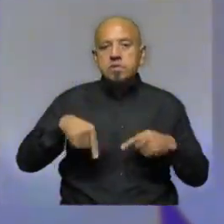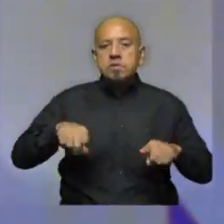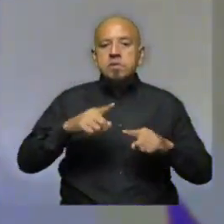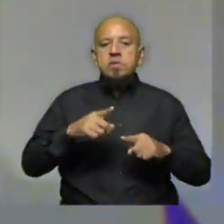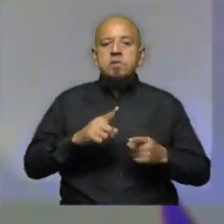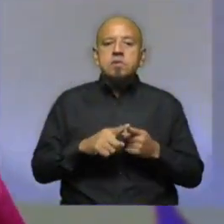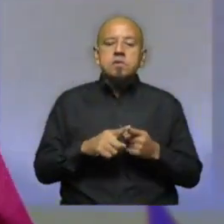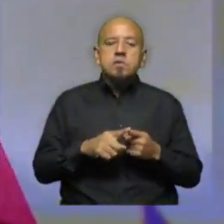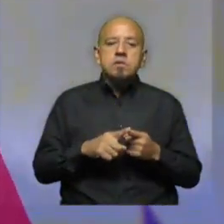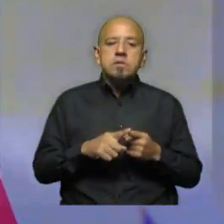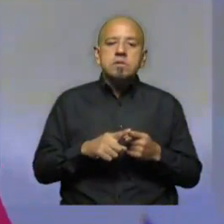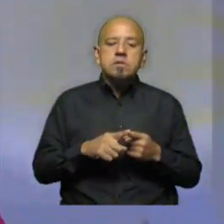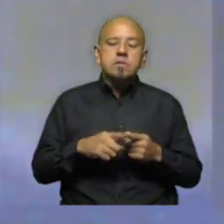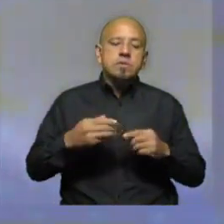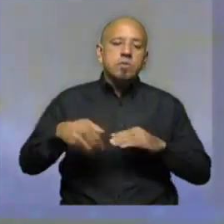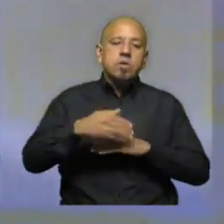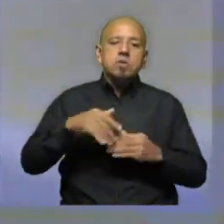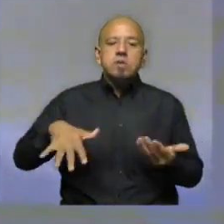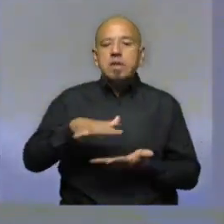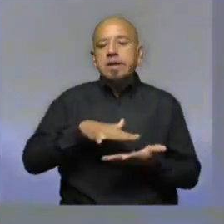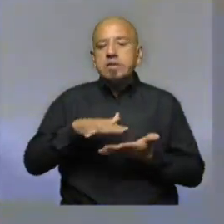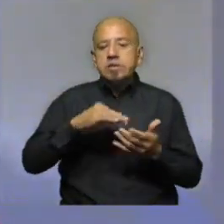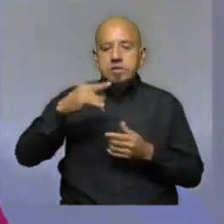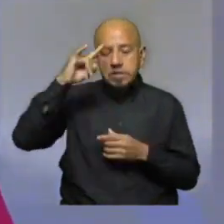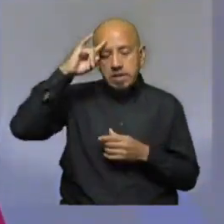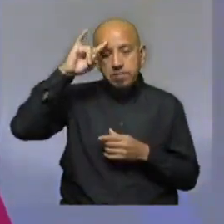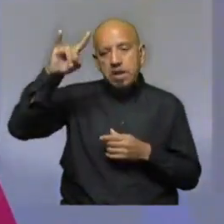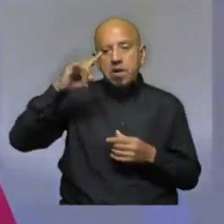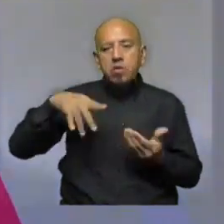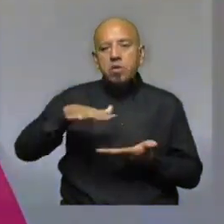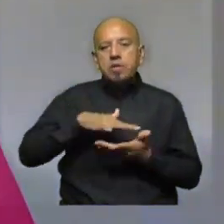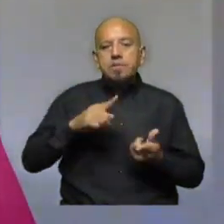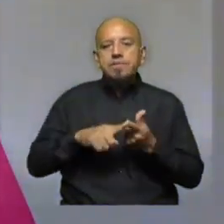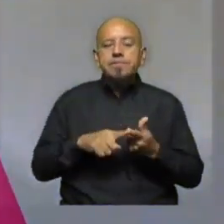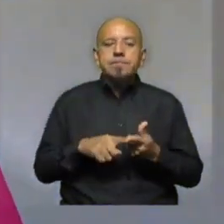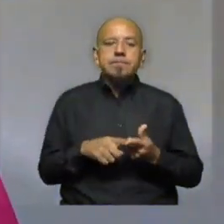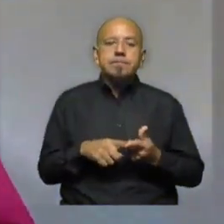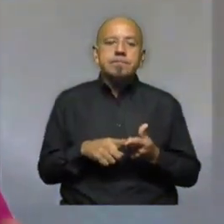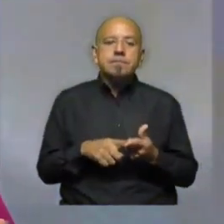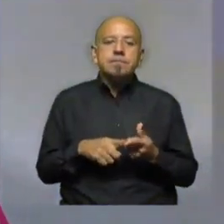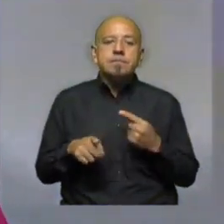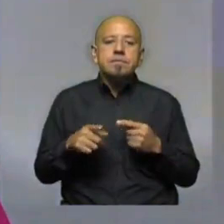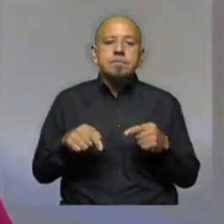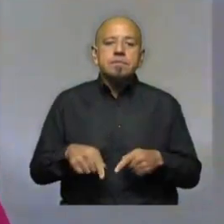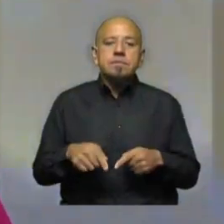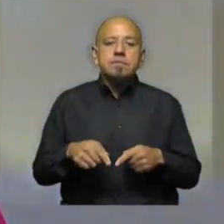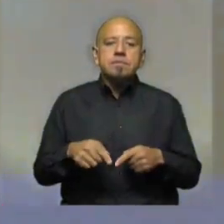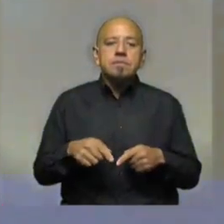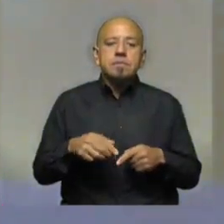avenidas Agraciada, Lucas Ove, Joaquín Suárez y Luis Alberto Herrera. Fue fundada